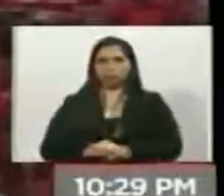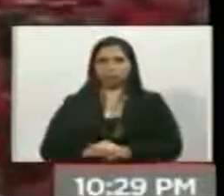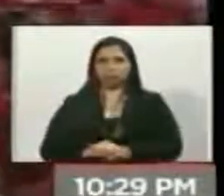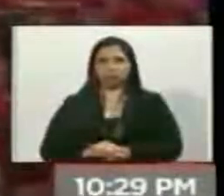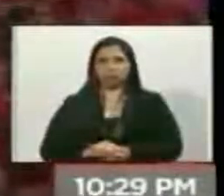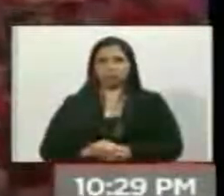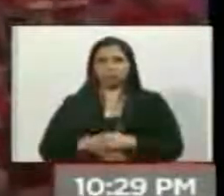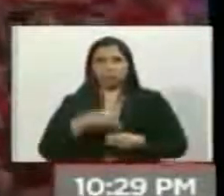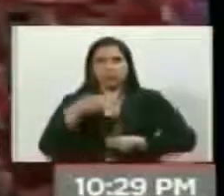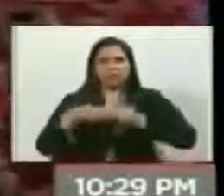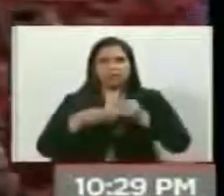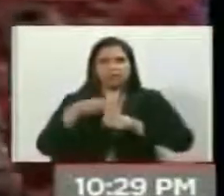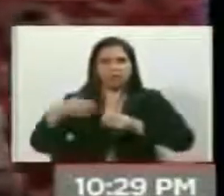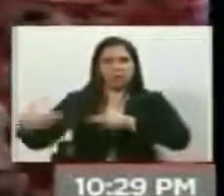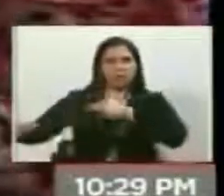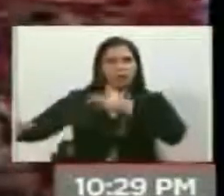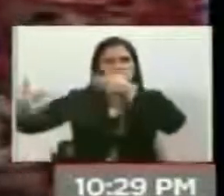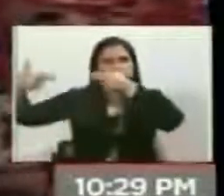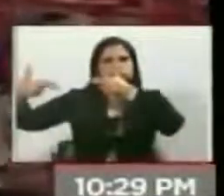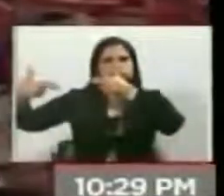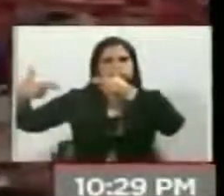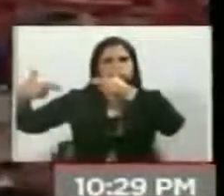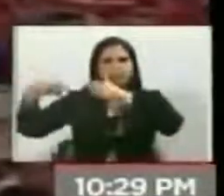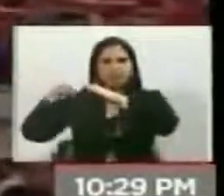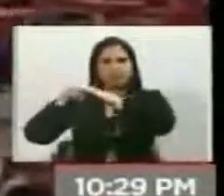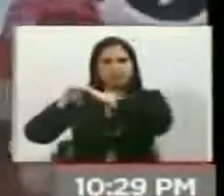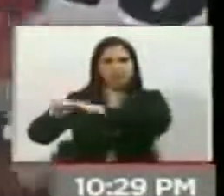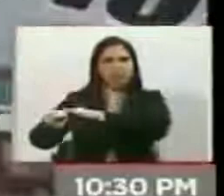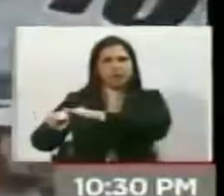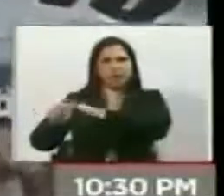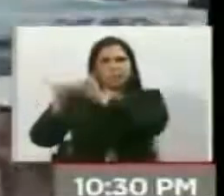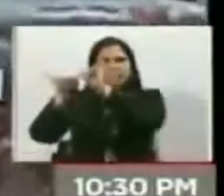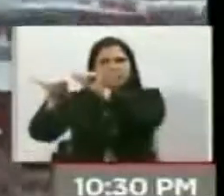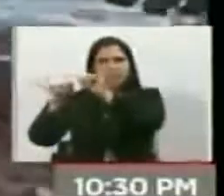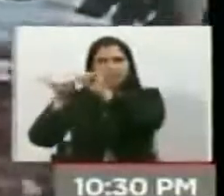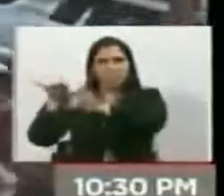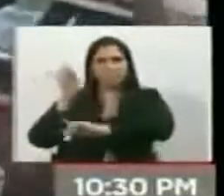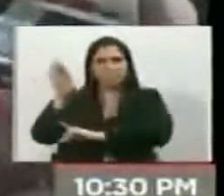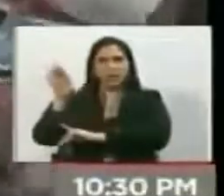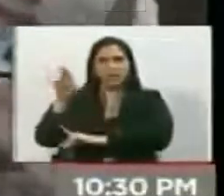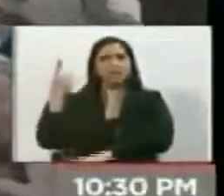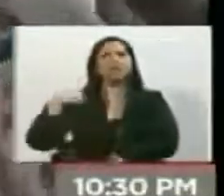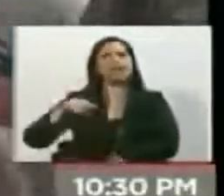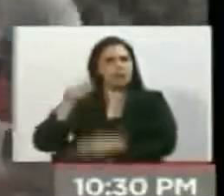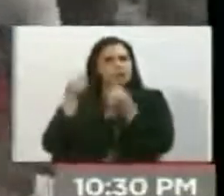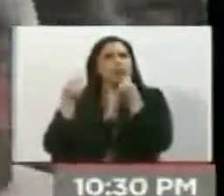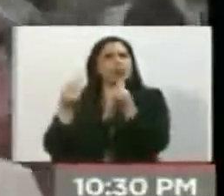Les haríamos la guerra por dentro de su propio territorio. Tenemos cómo.